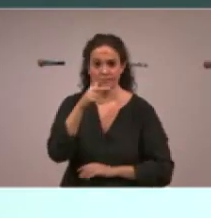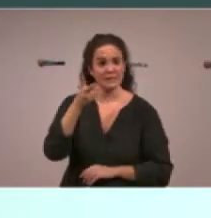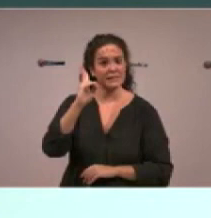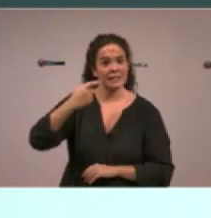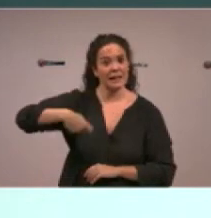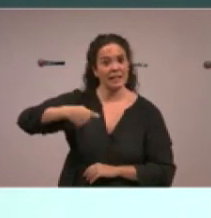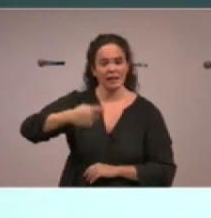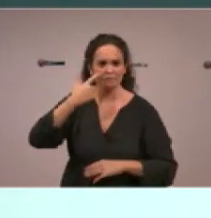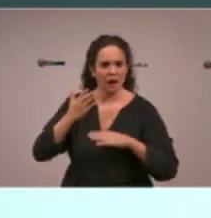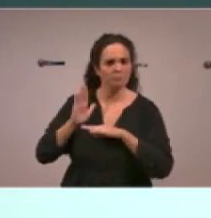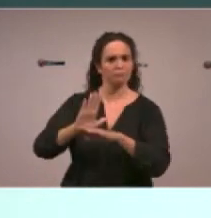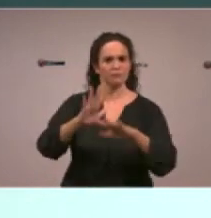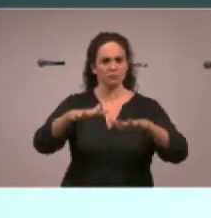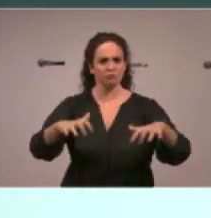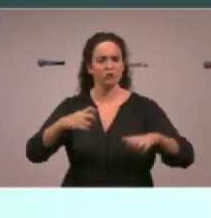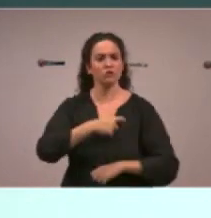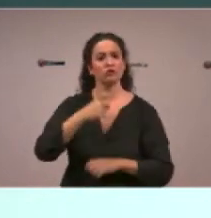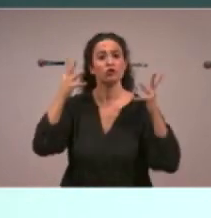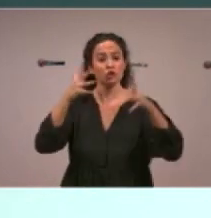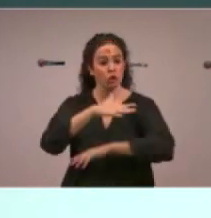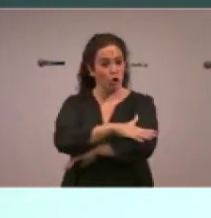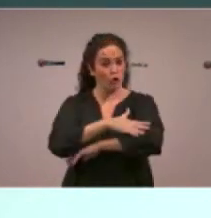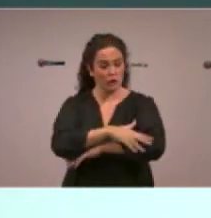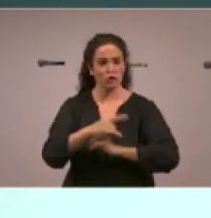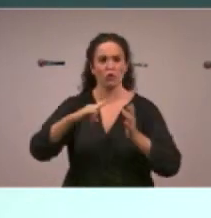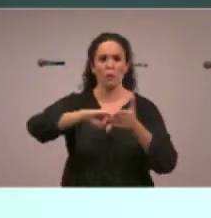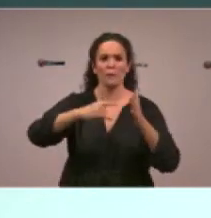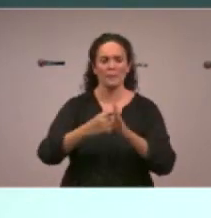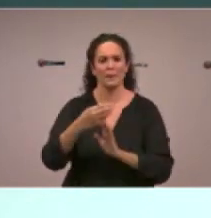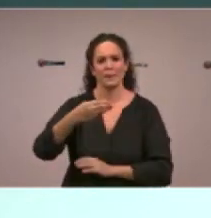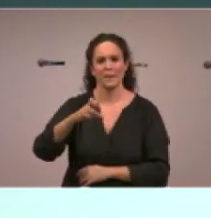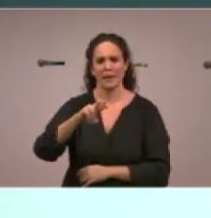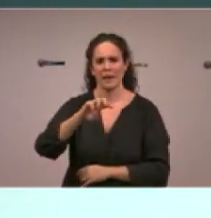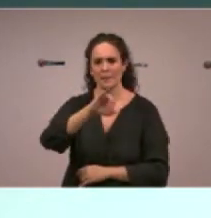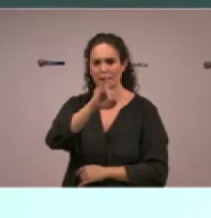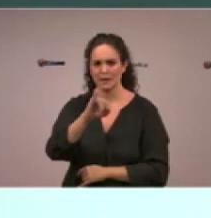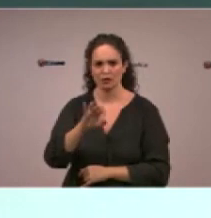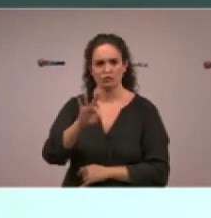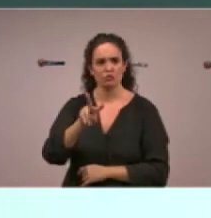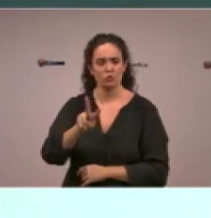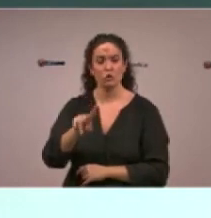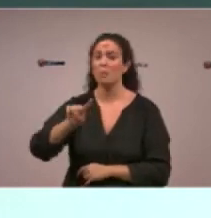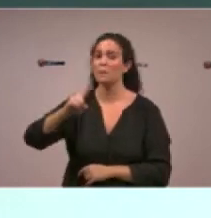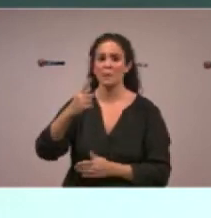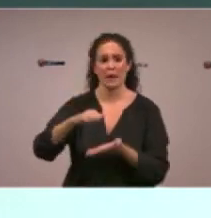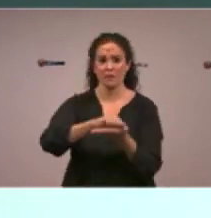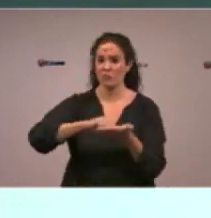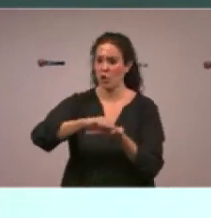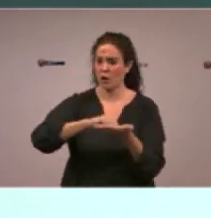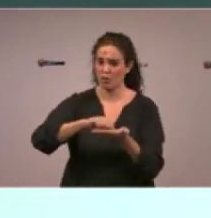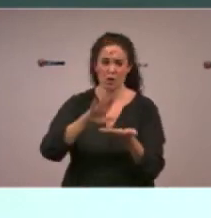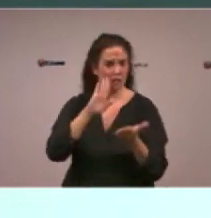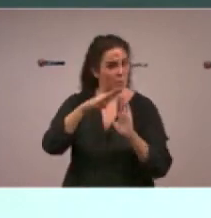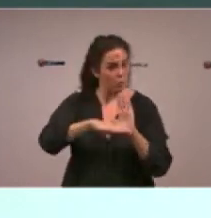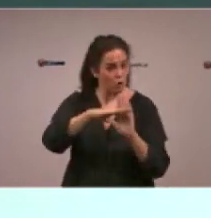Consejo de Gobierno para su aprobación el plan Berpiztu, El primer borrador o la primera base de este